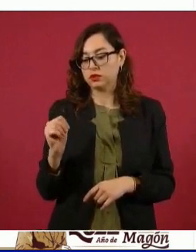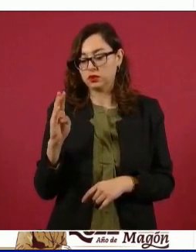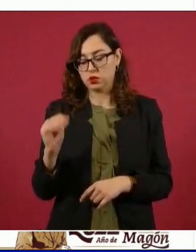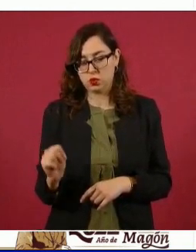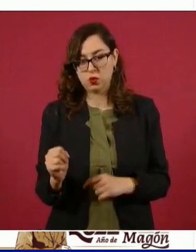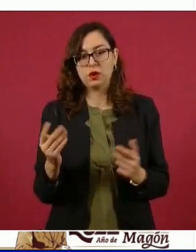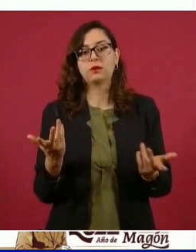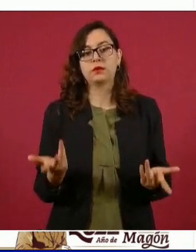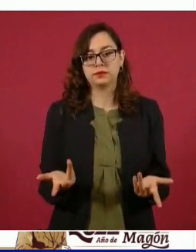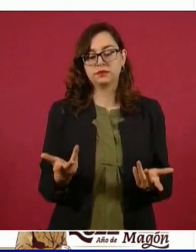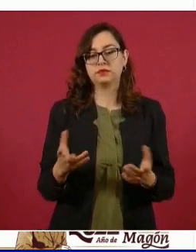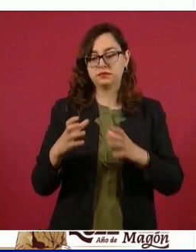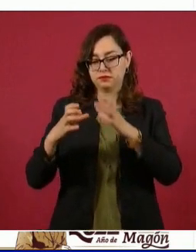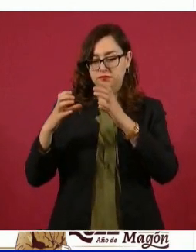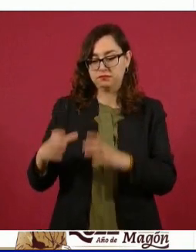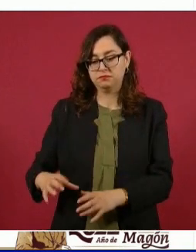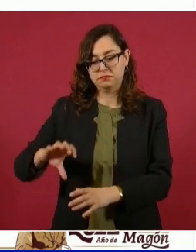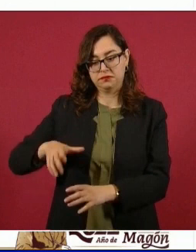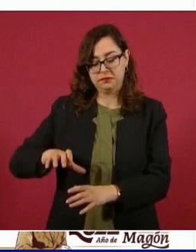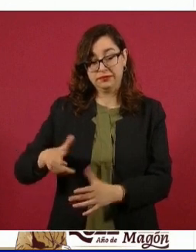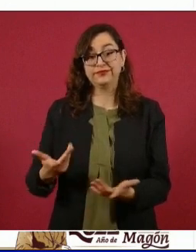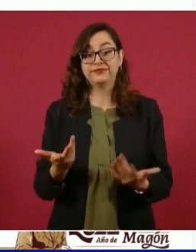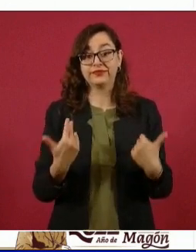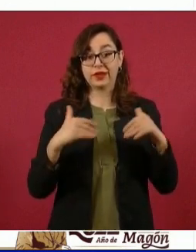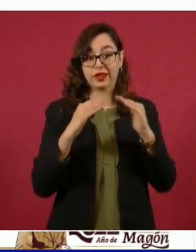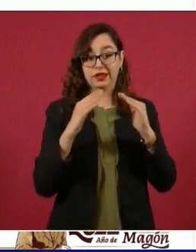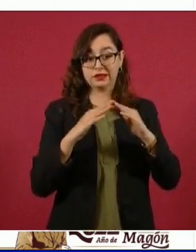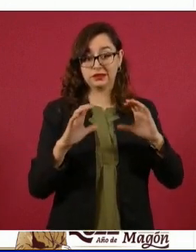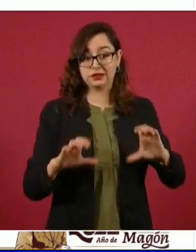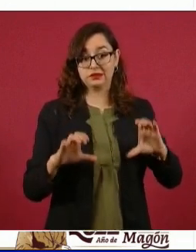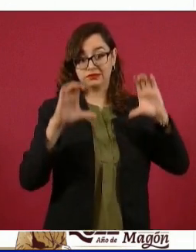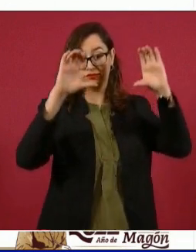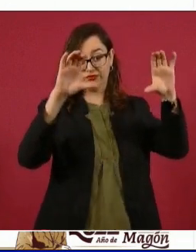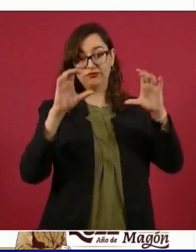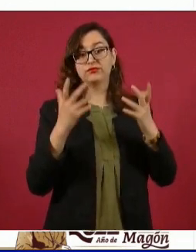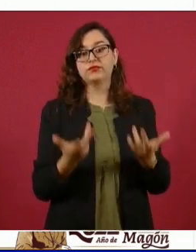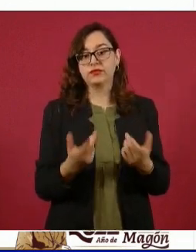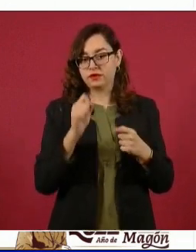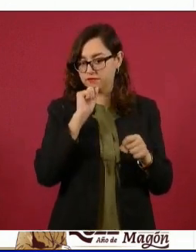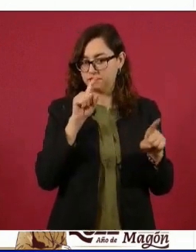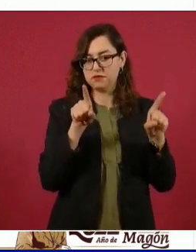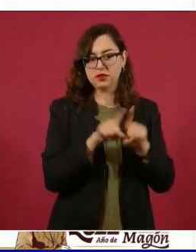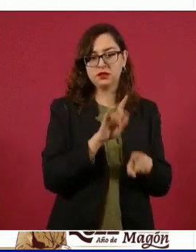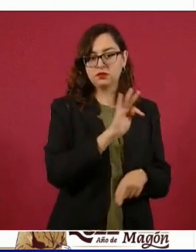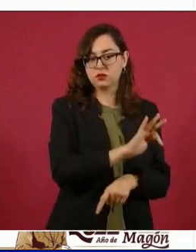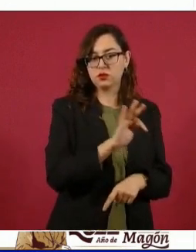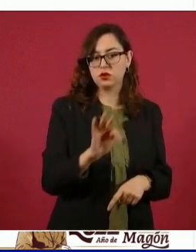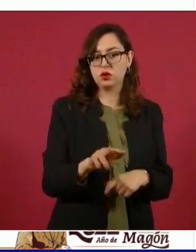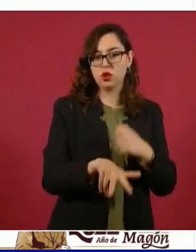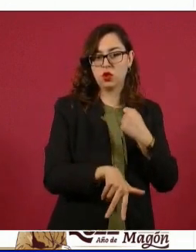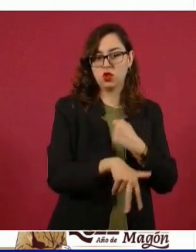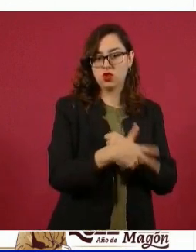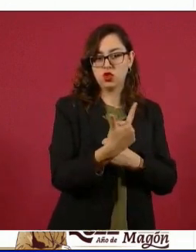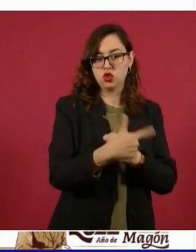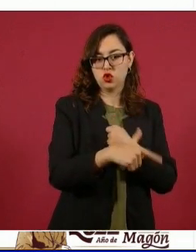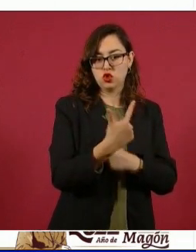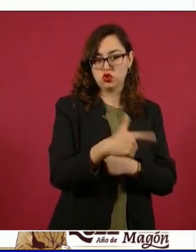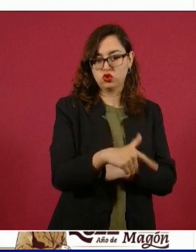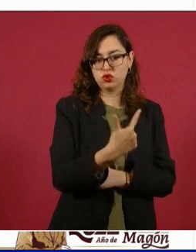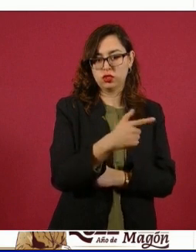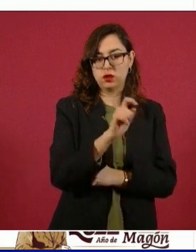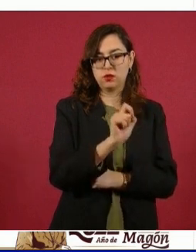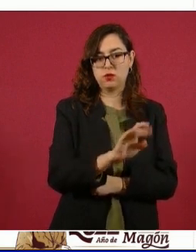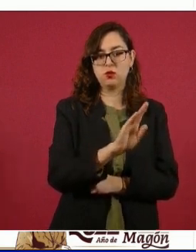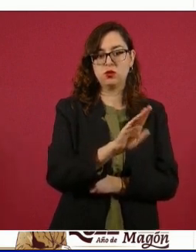Esto es para cilindros de gas, y para tanques estacionarios, el mismo 14 de septiembre, el precio 12